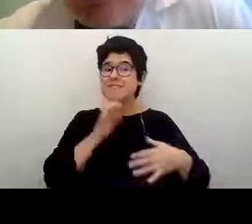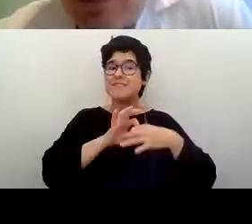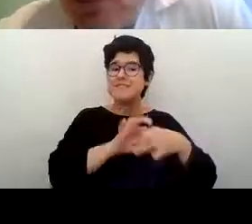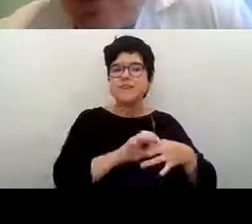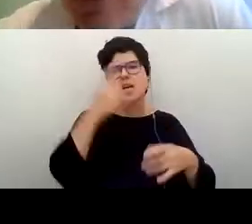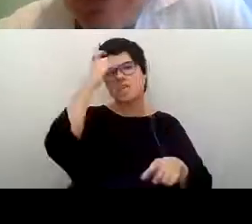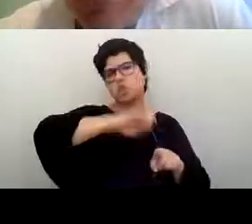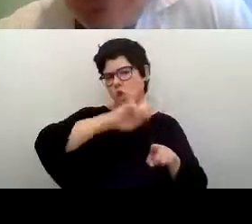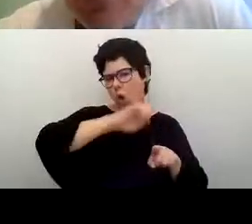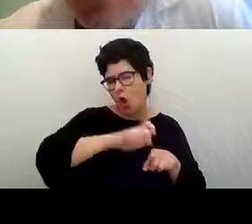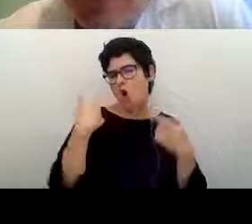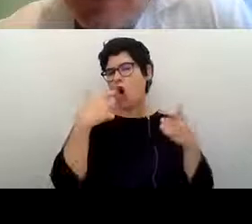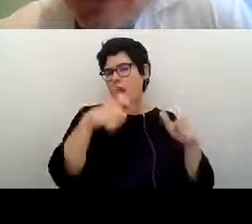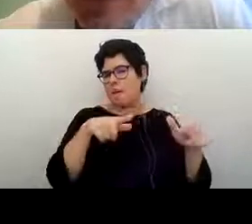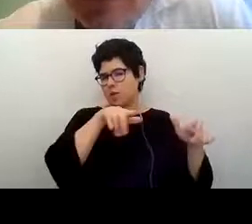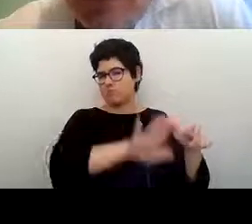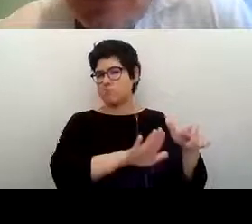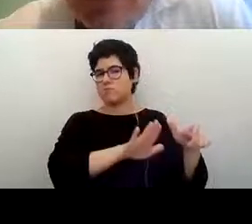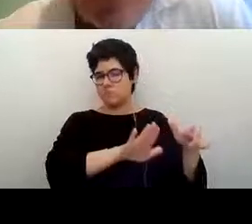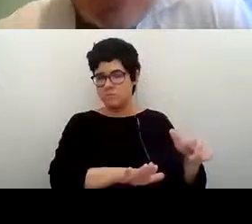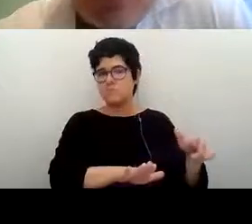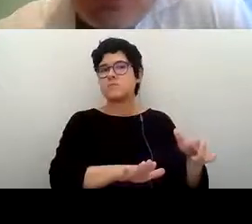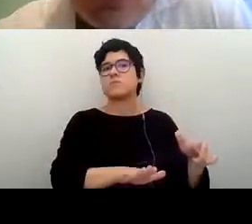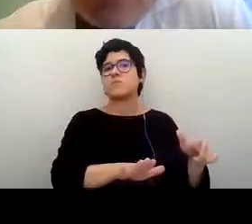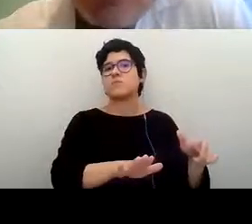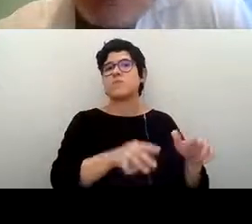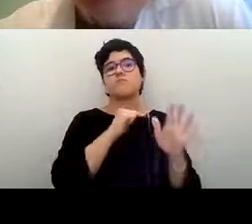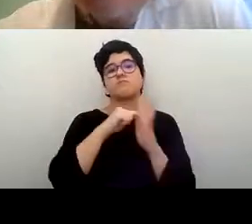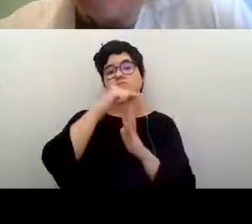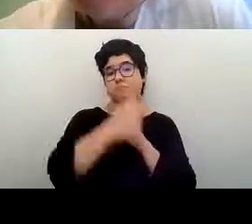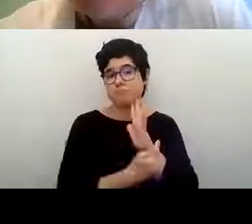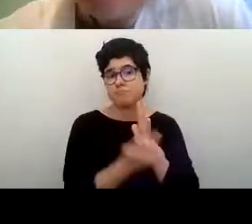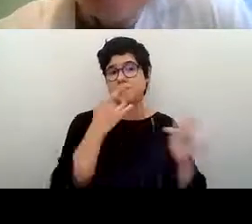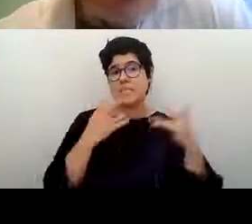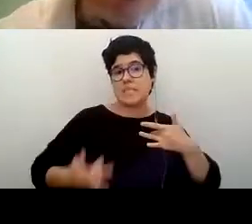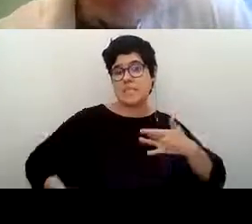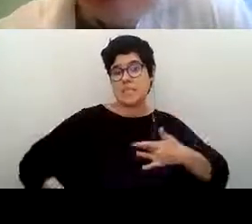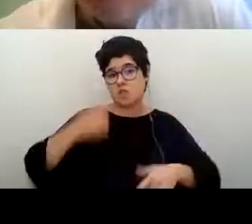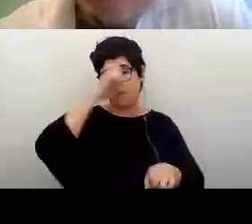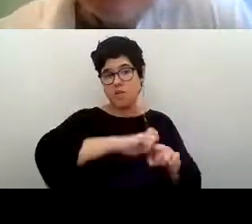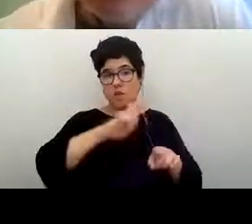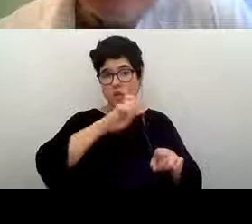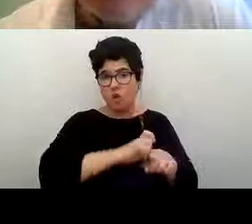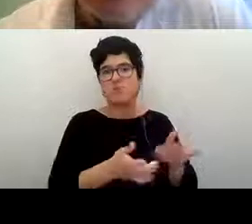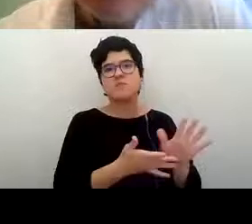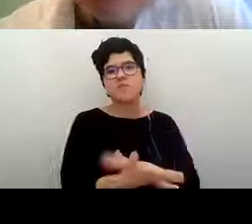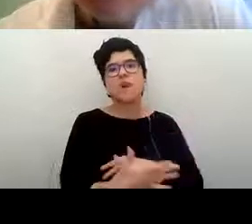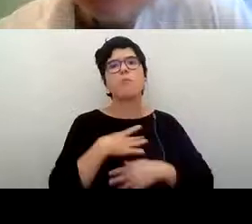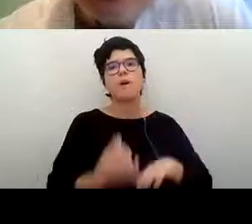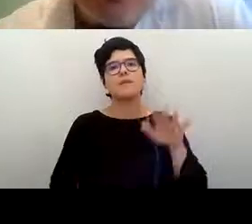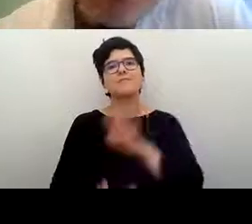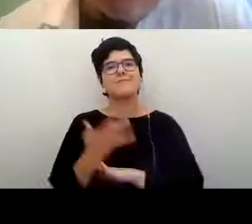ámbito o del abanico de sintomatología psicológica, también puede aparecer dolor muscular o de determinadas zonas